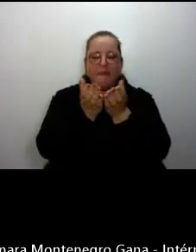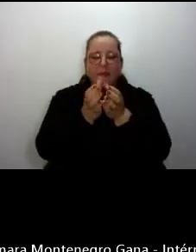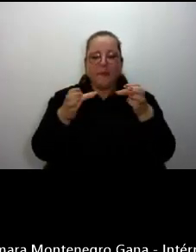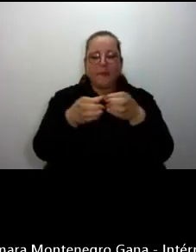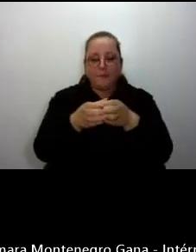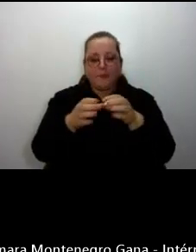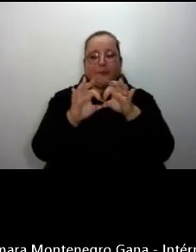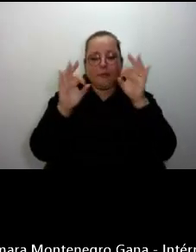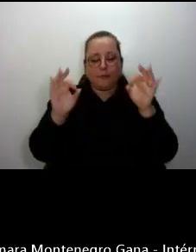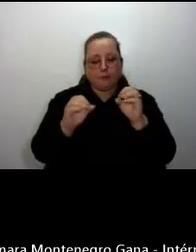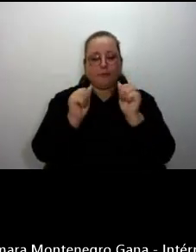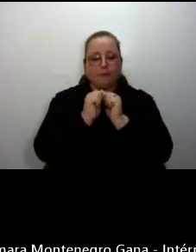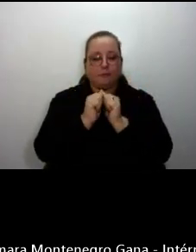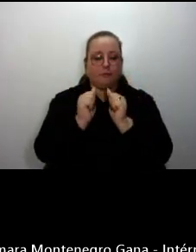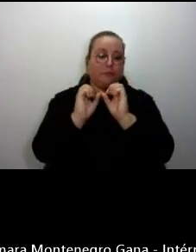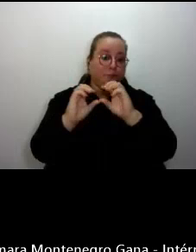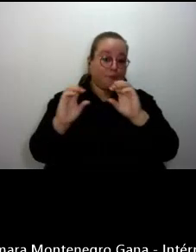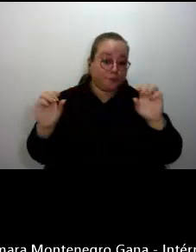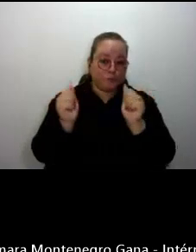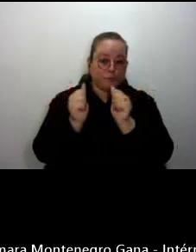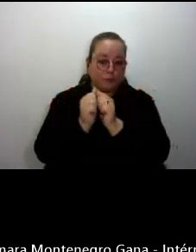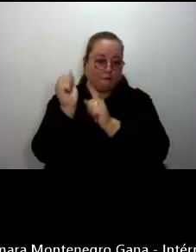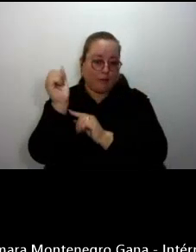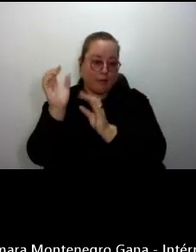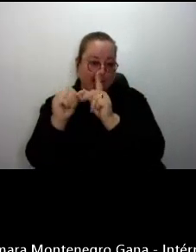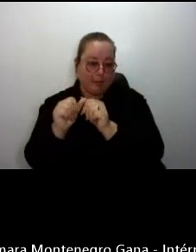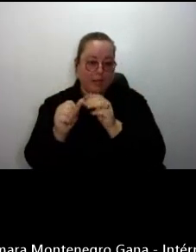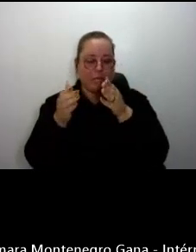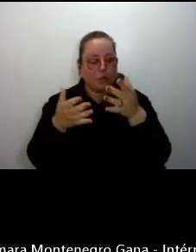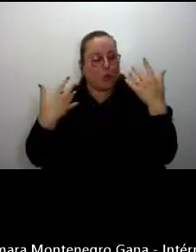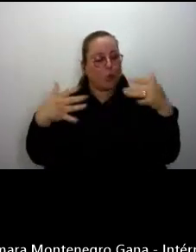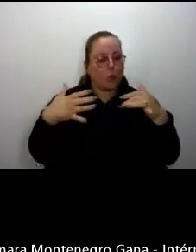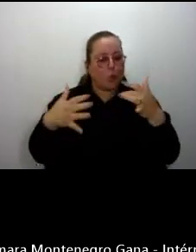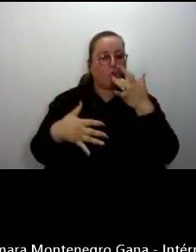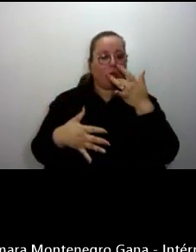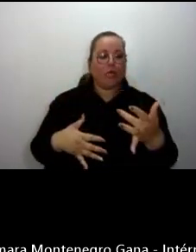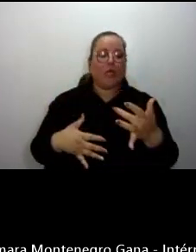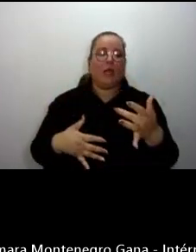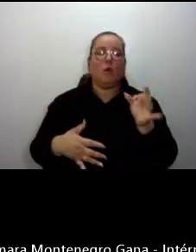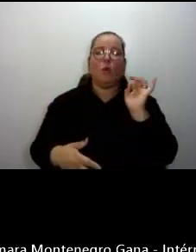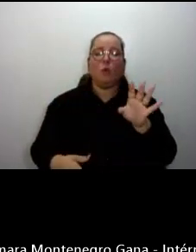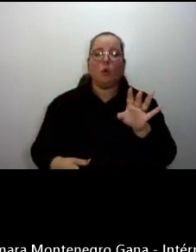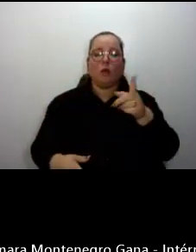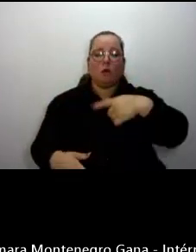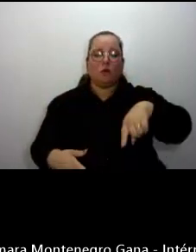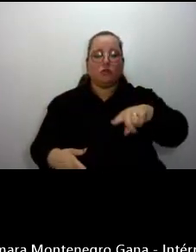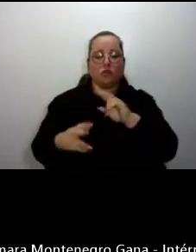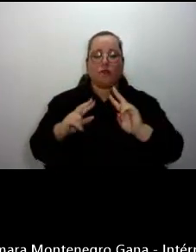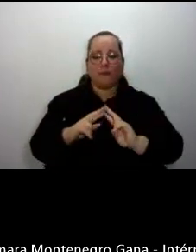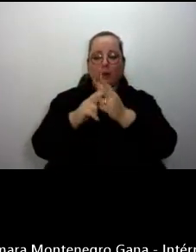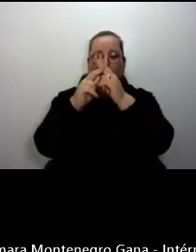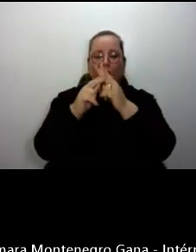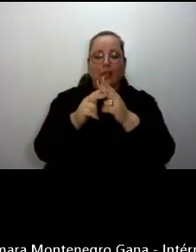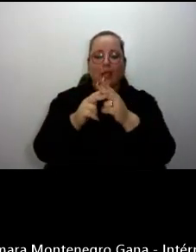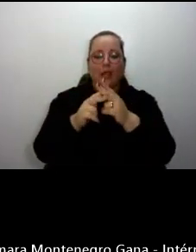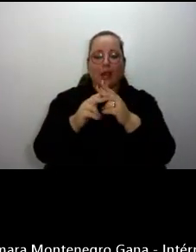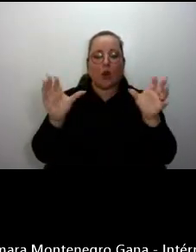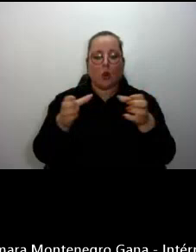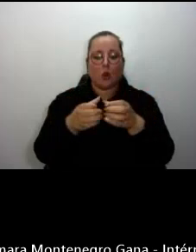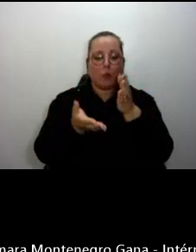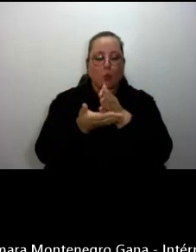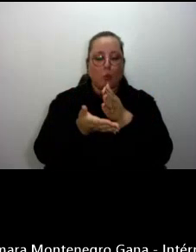las familias. Y este elemento es clave, como les decía, porque no es tan solo que lo vaya a construir específicamente el equipo de la escuela,